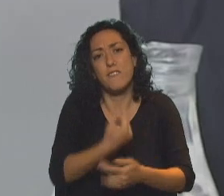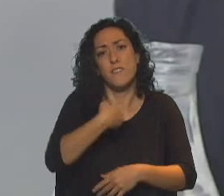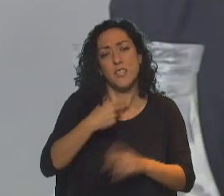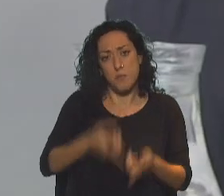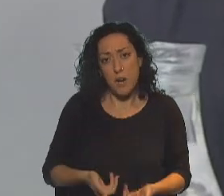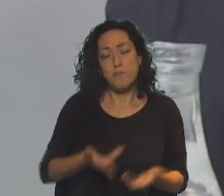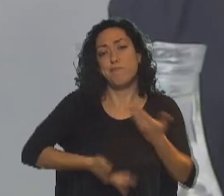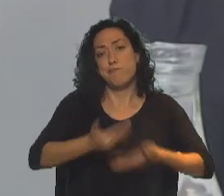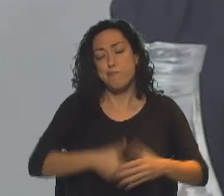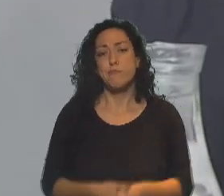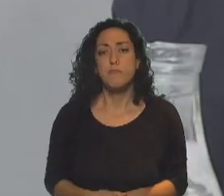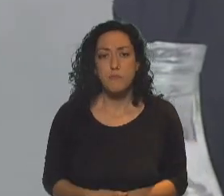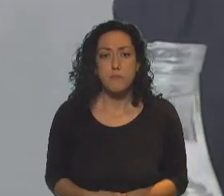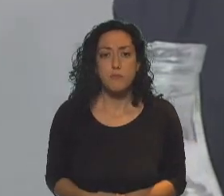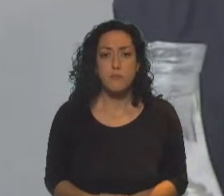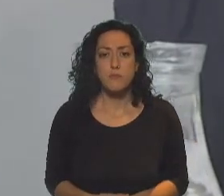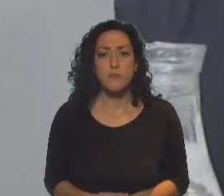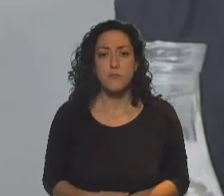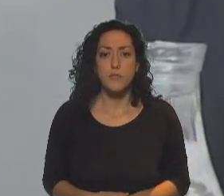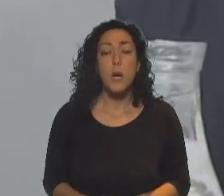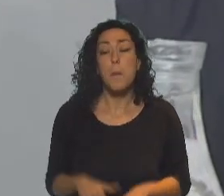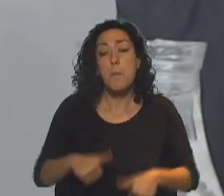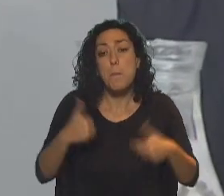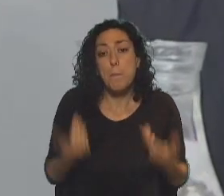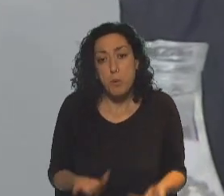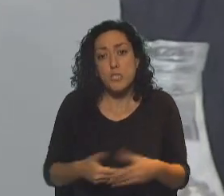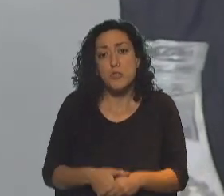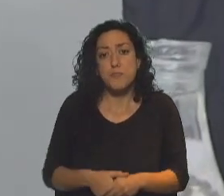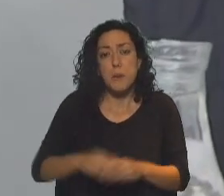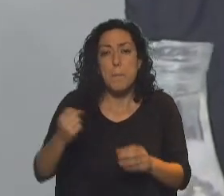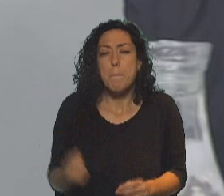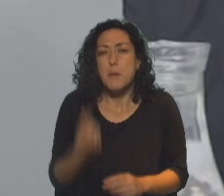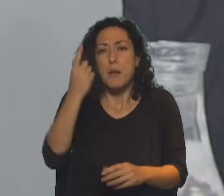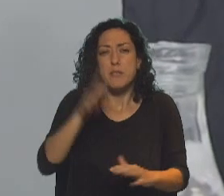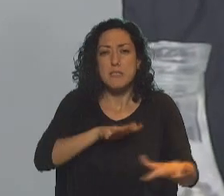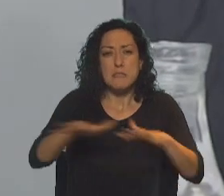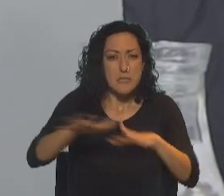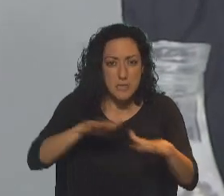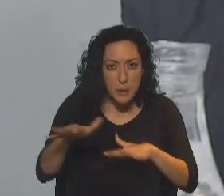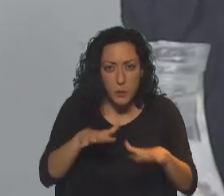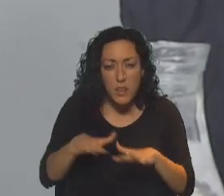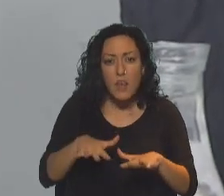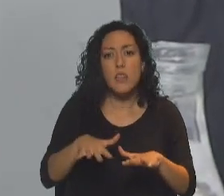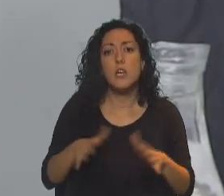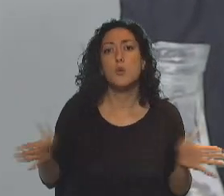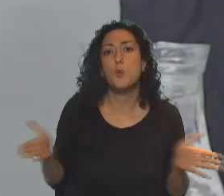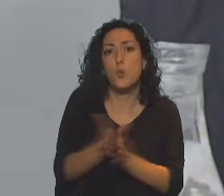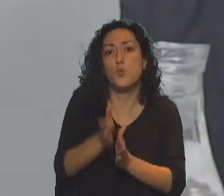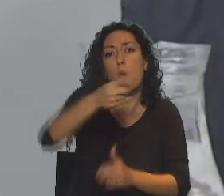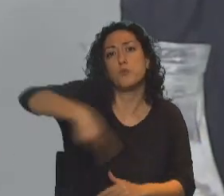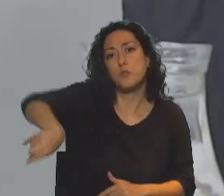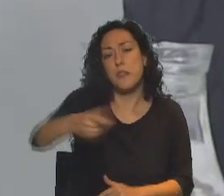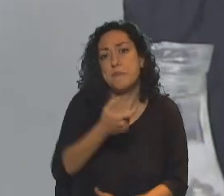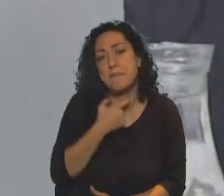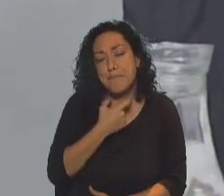Nada, quería por eso que mi primera actividad fuera con ustedes. Me